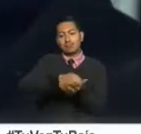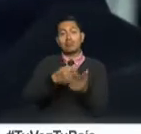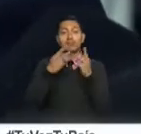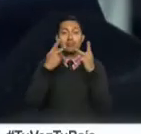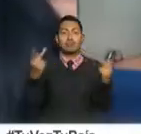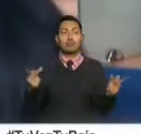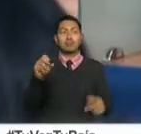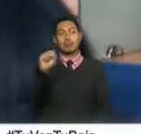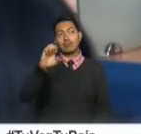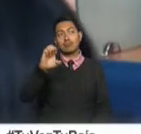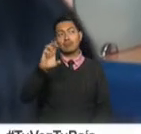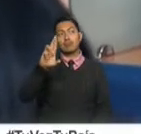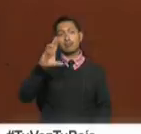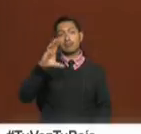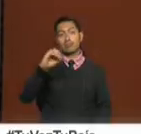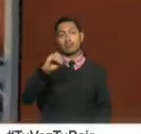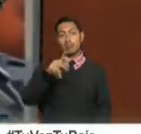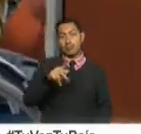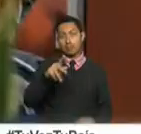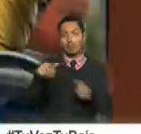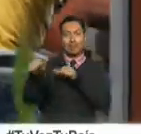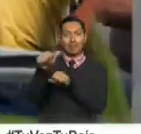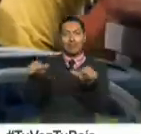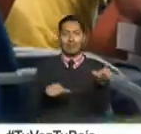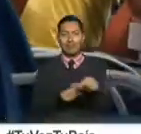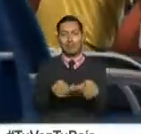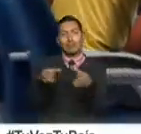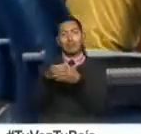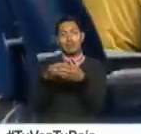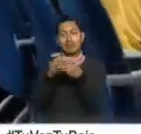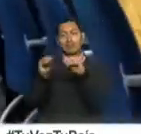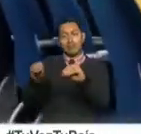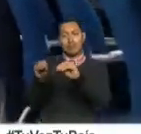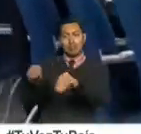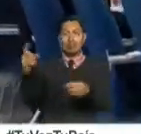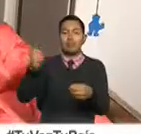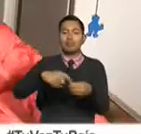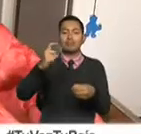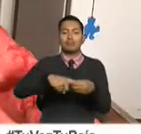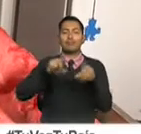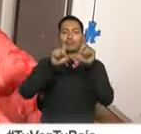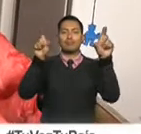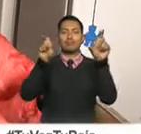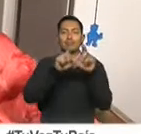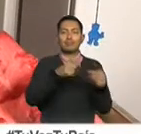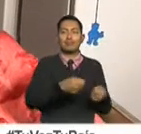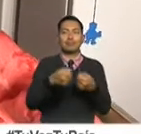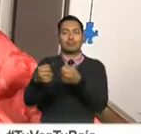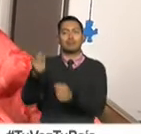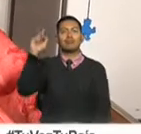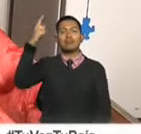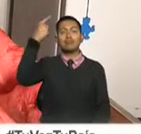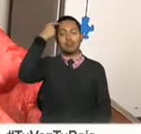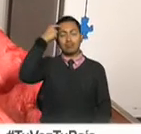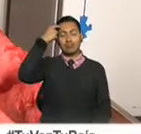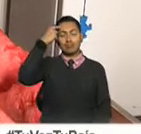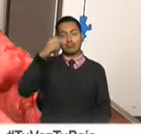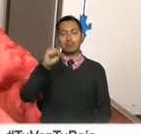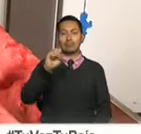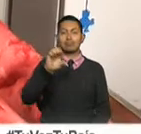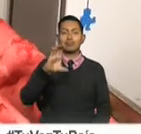el CERCOV brindó asesoramiento para que las asociaciones se registren como proveedores del Estado. CERCOV nos